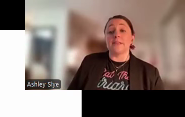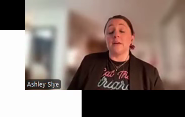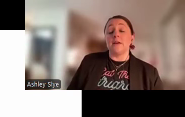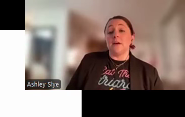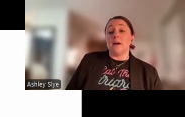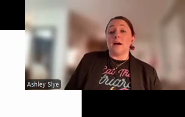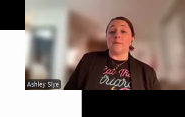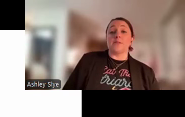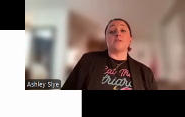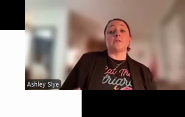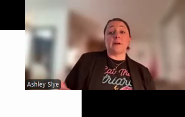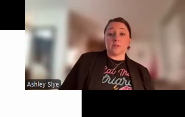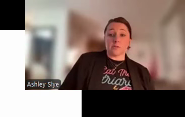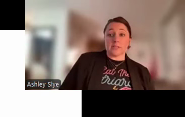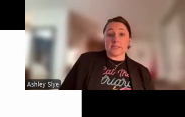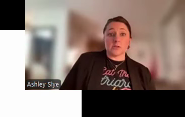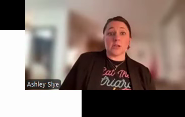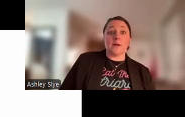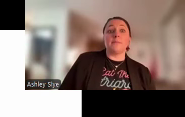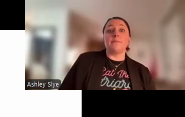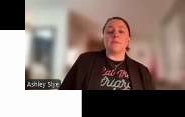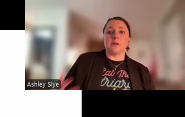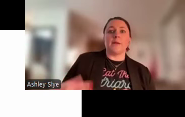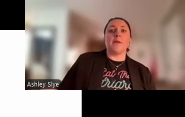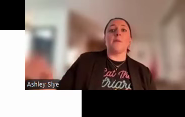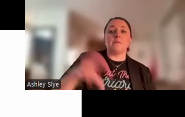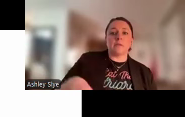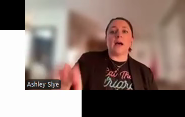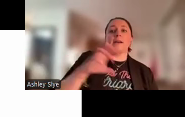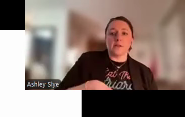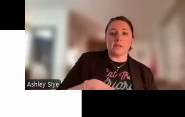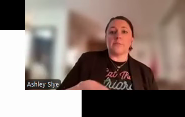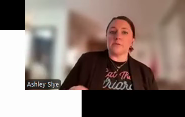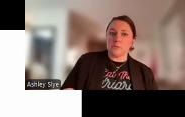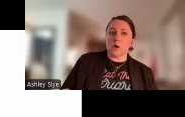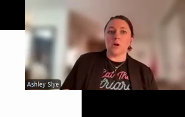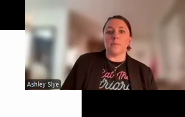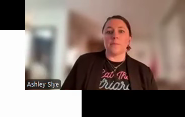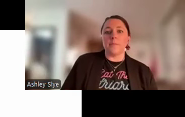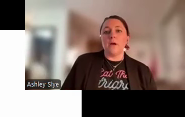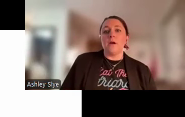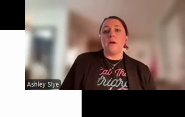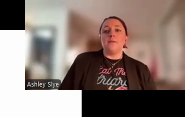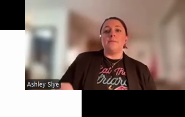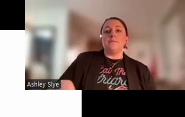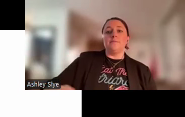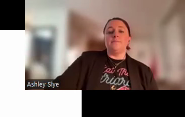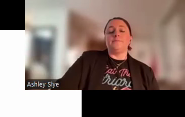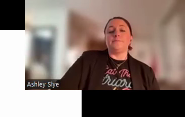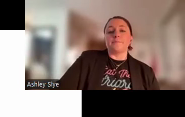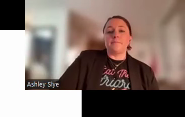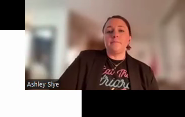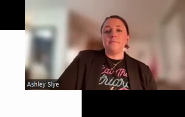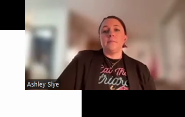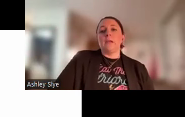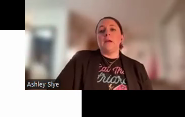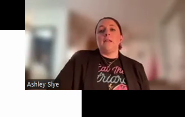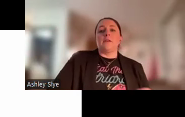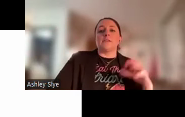no tienen estos recursos financieros y entonces empiezan, por ejemplo, a sabotear su trabajo de forma